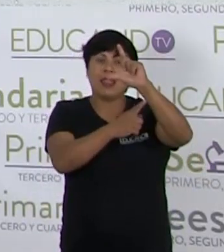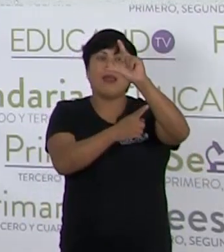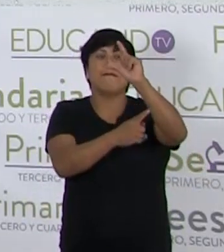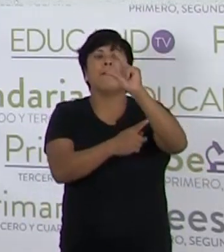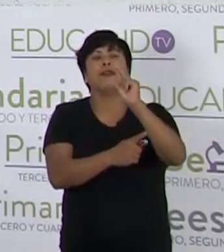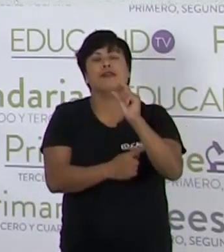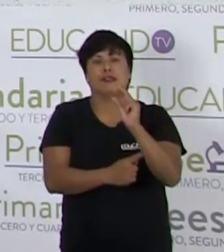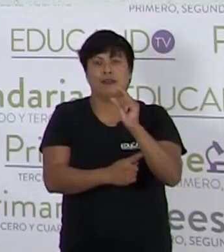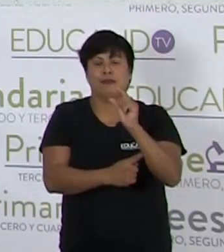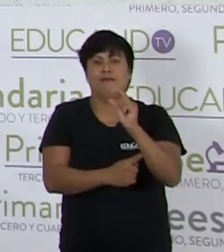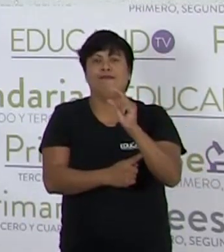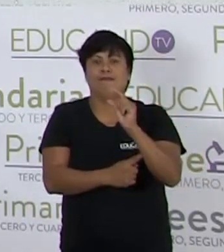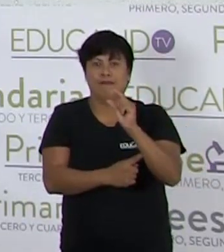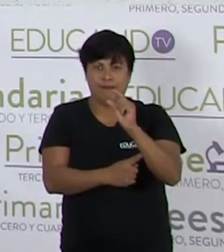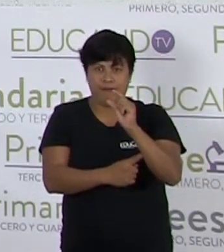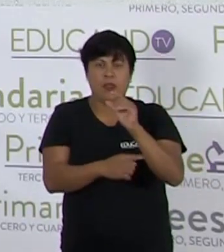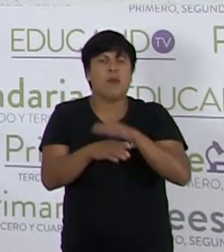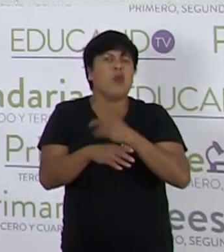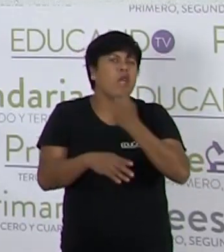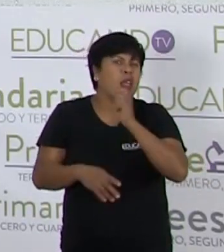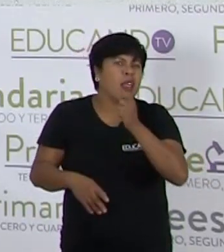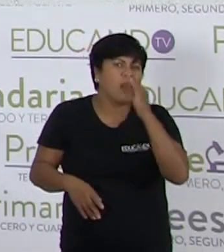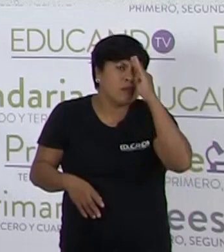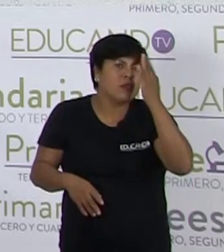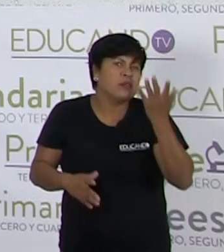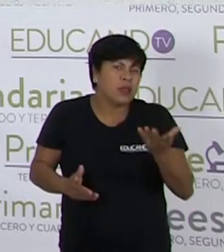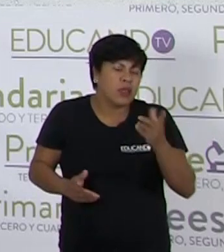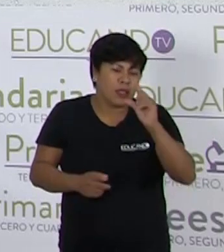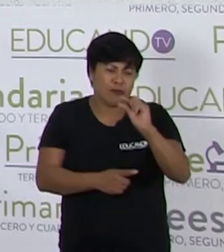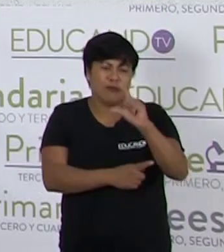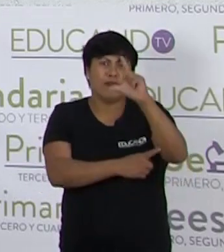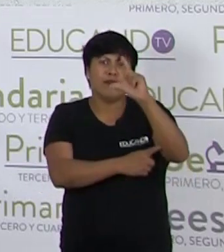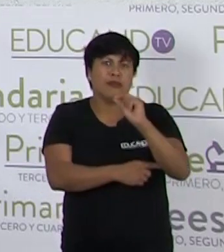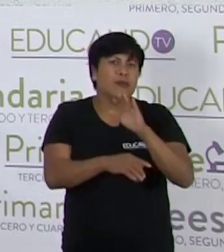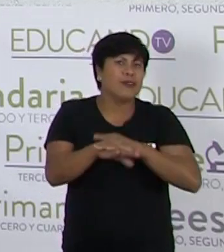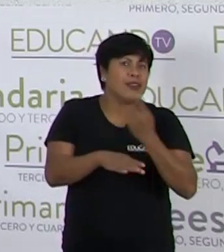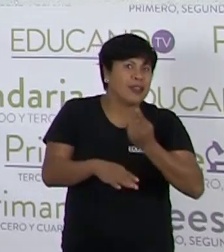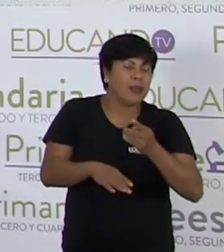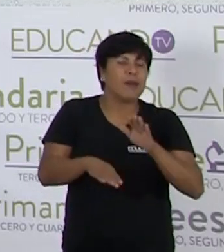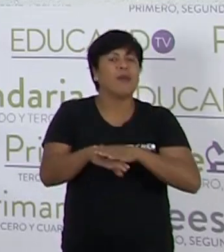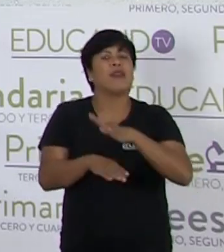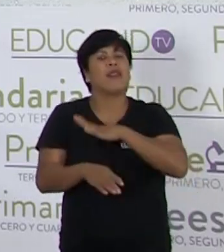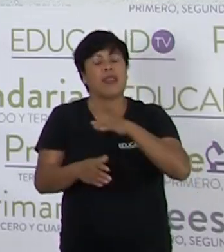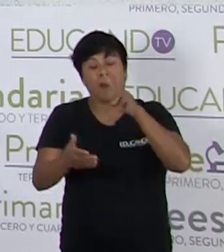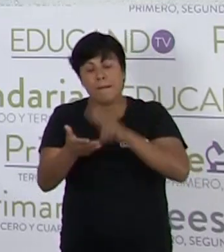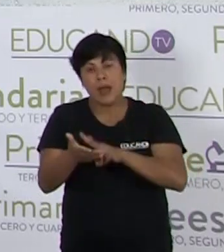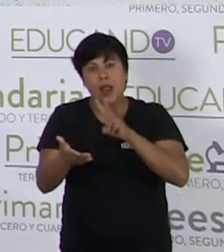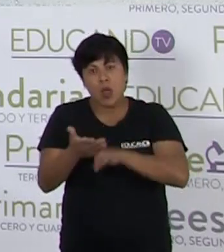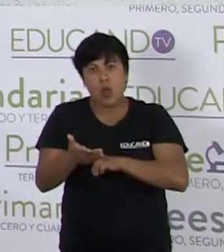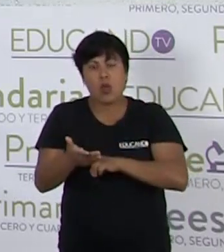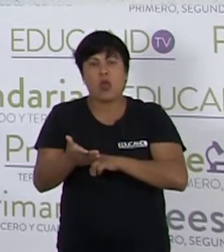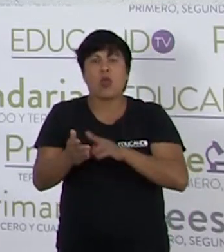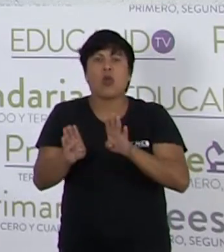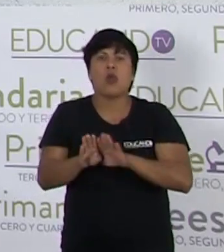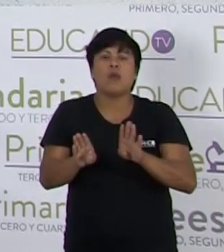más pequeña. ¿Por qué crees que pasa eso? Porque tienen un valor de acuerdo al tamaño que se